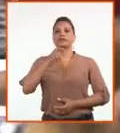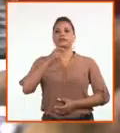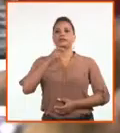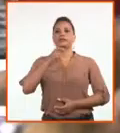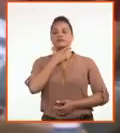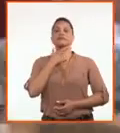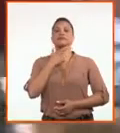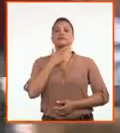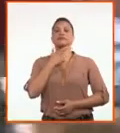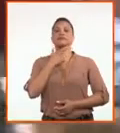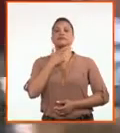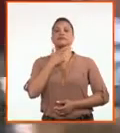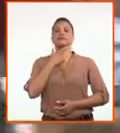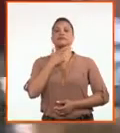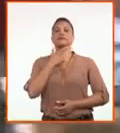Espinosa, para atender a la